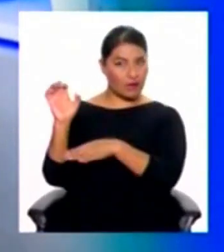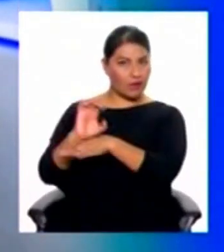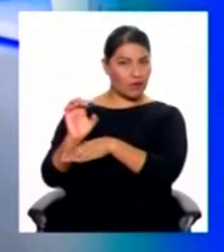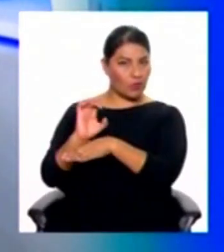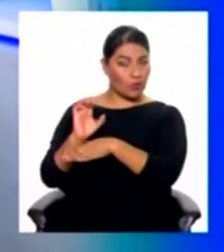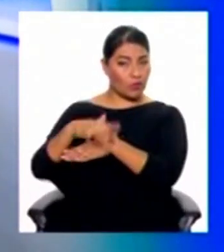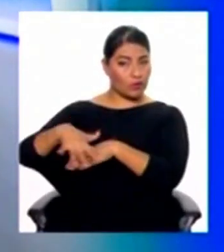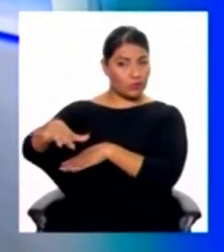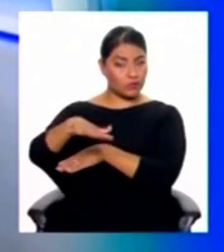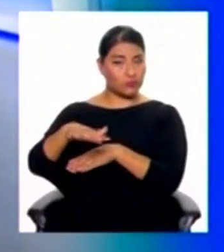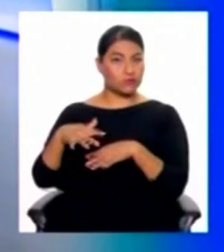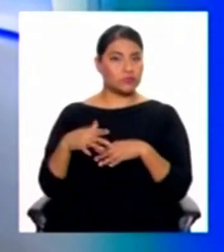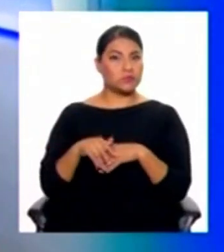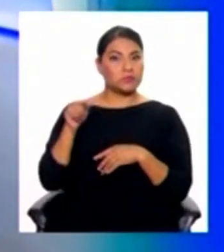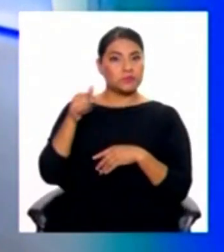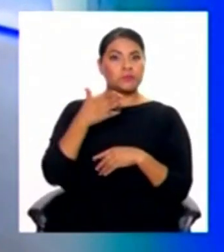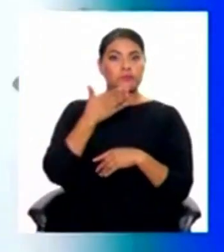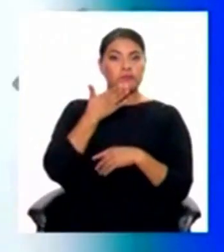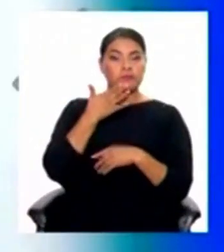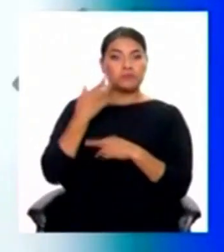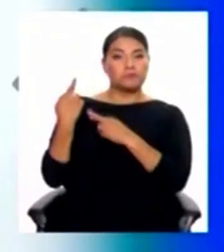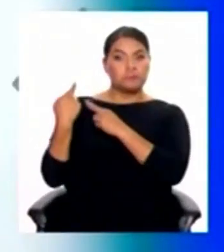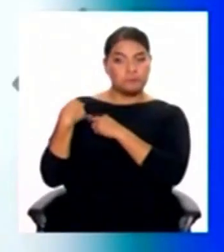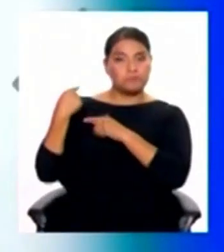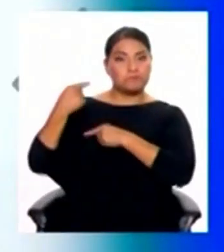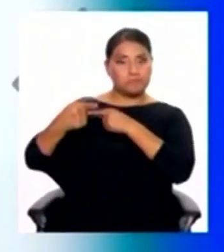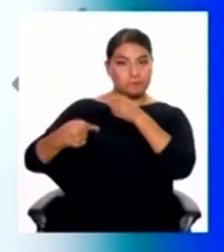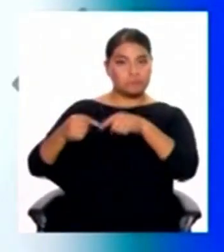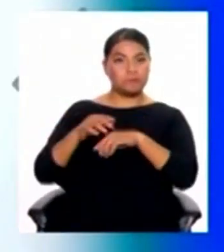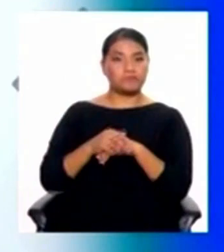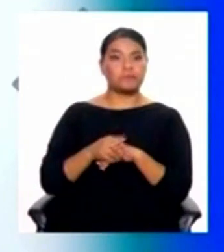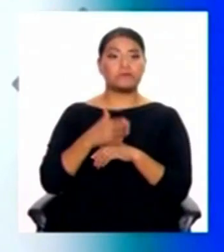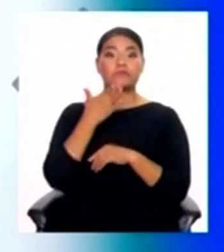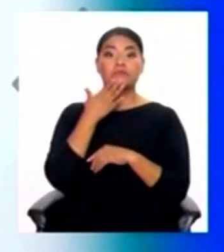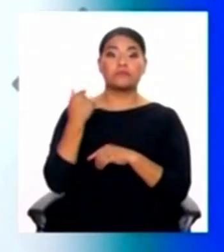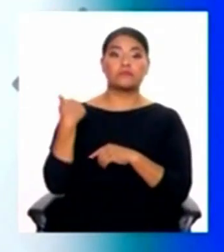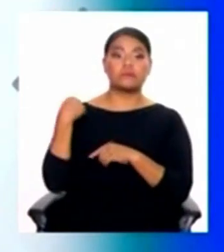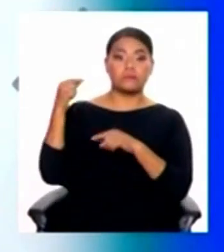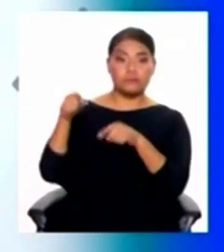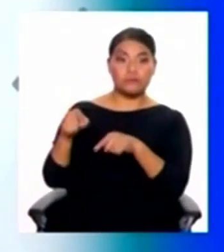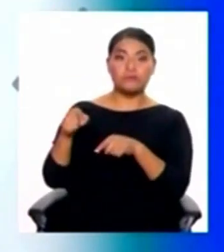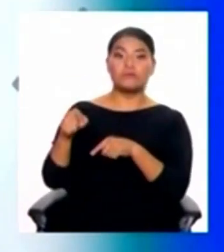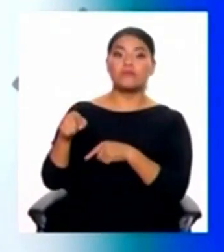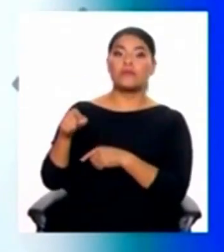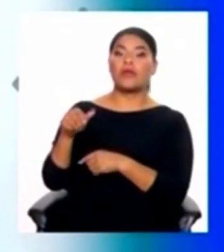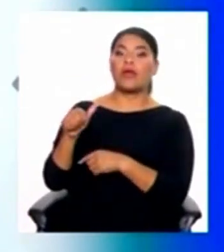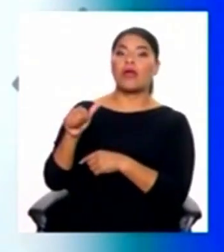una misión que justamente está por ir por allá. Hablaremos con el parlamentario andino